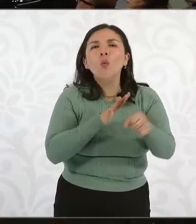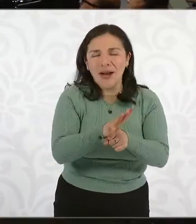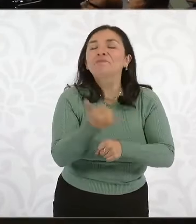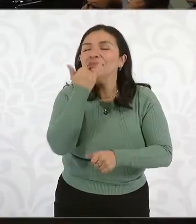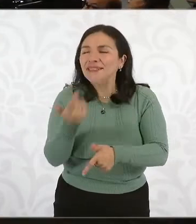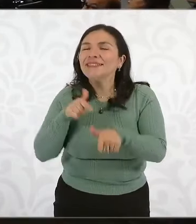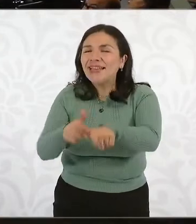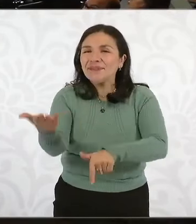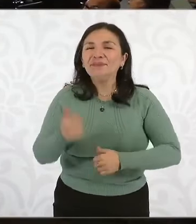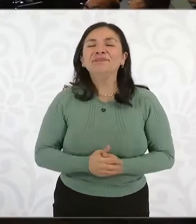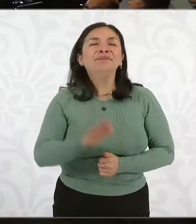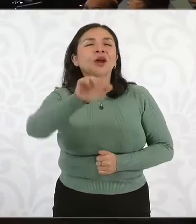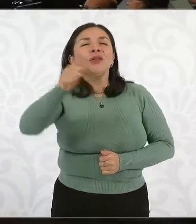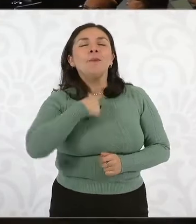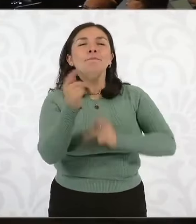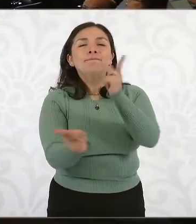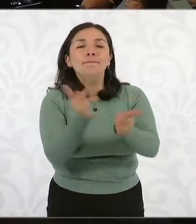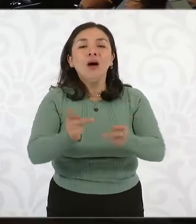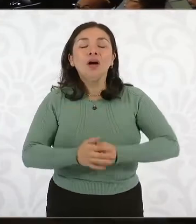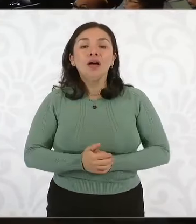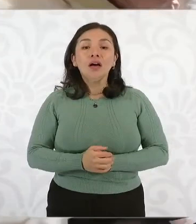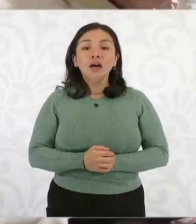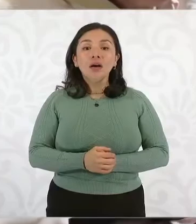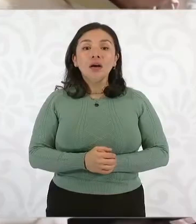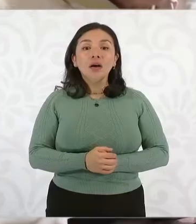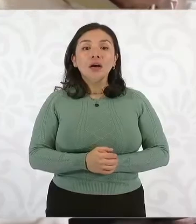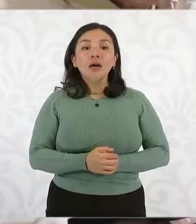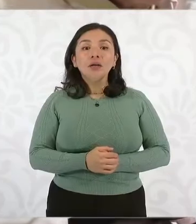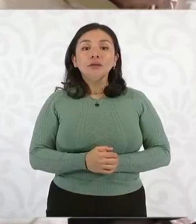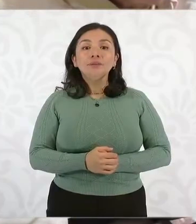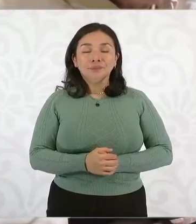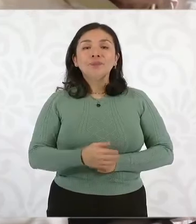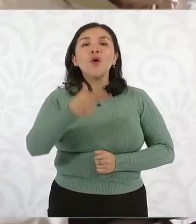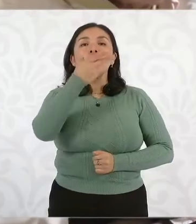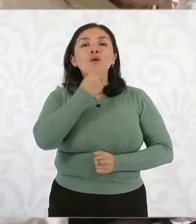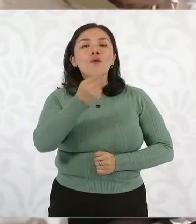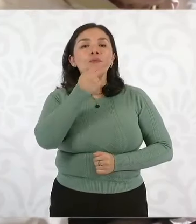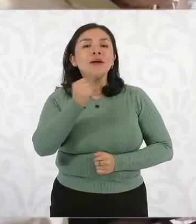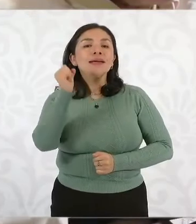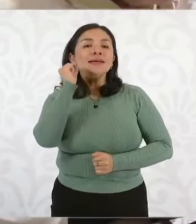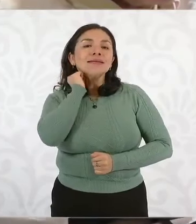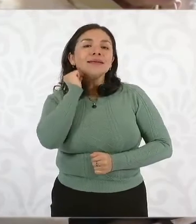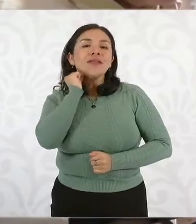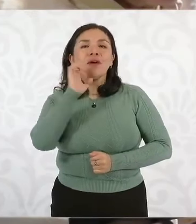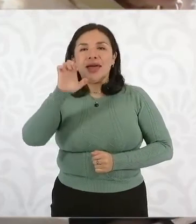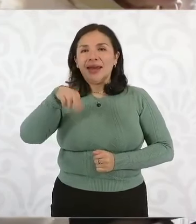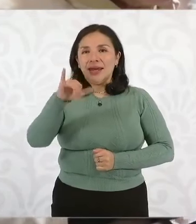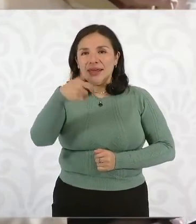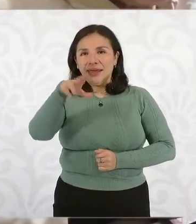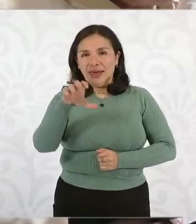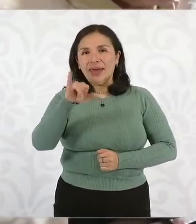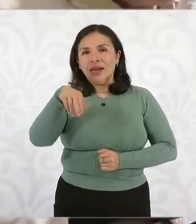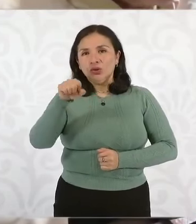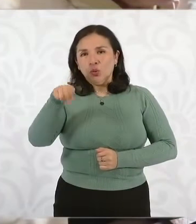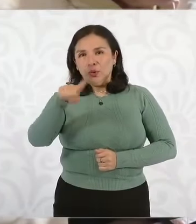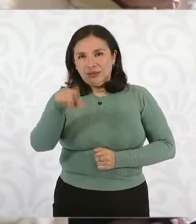Adelante. También preguntarle, Presidenta, en el caso del senador Enrique Insunza, él se